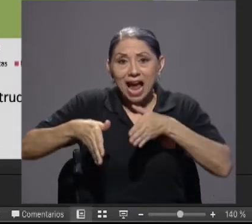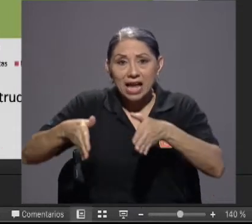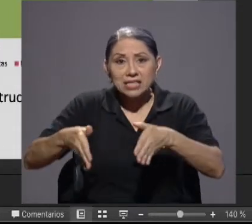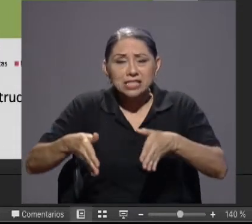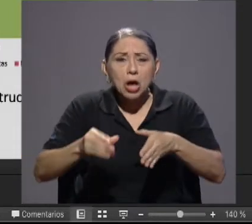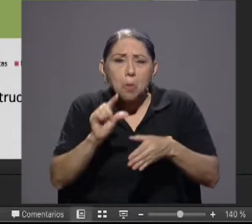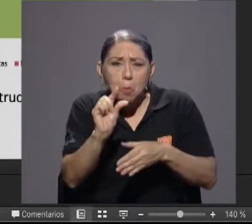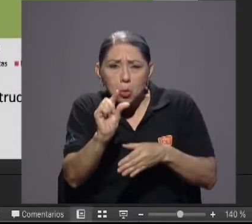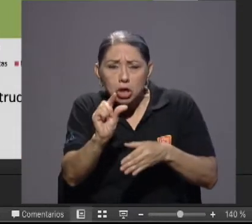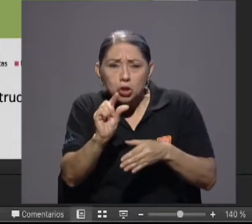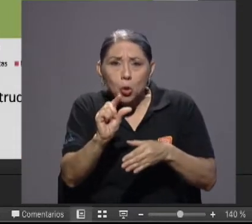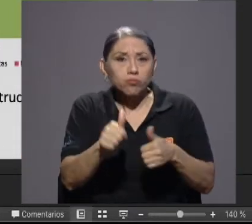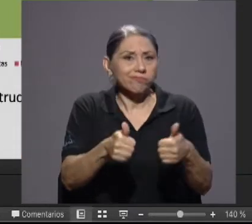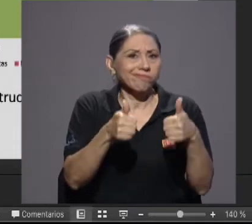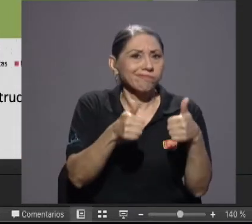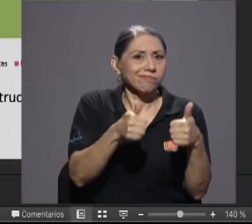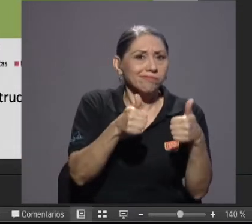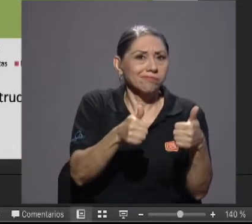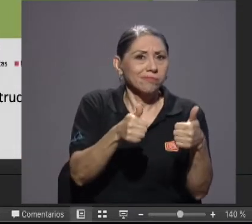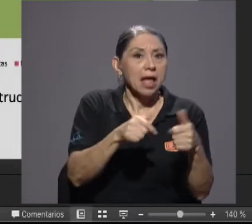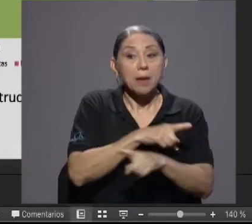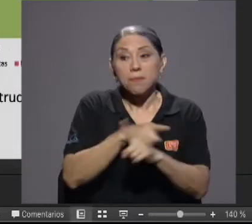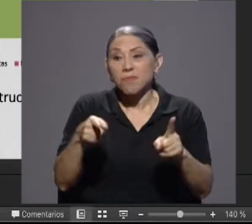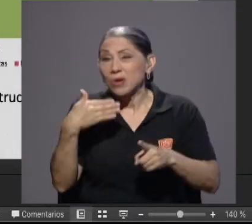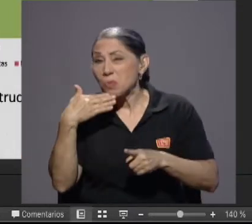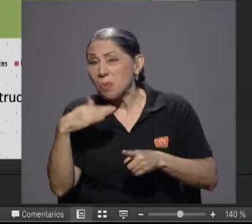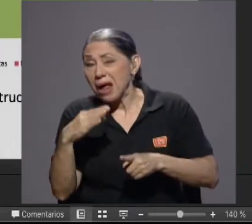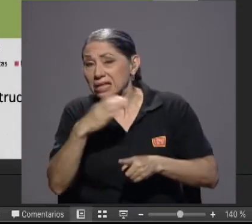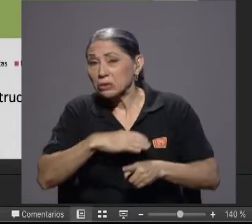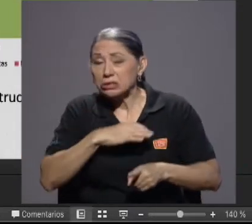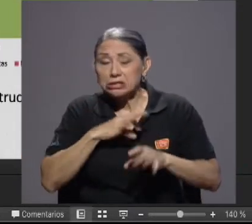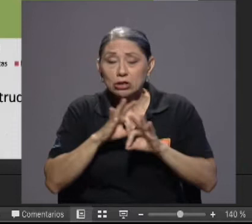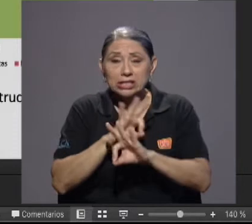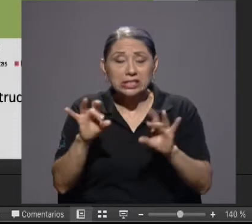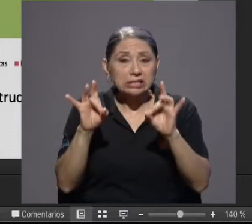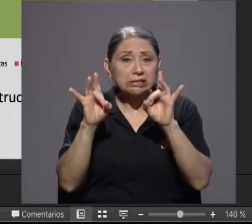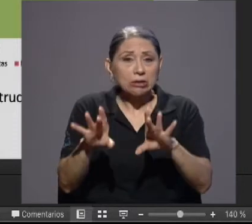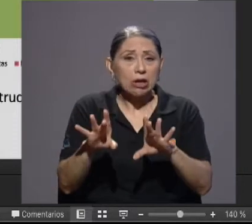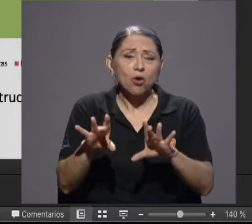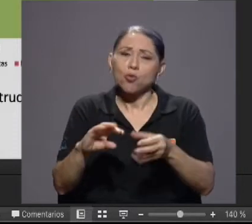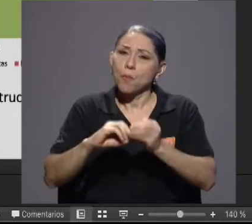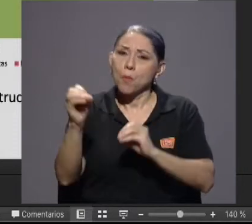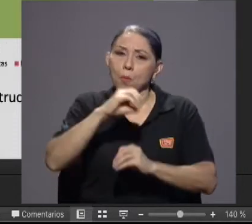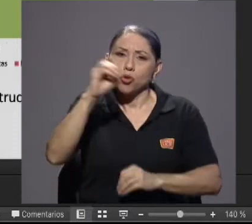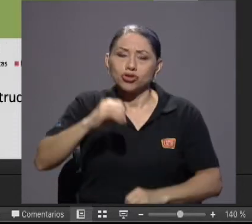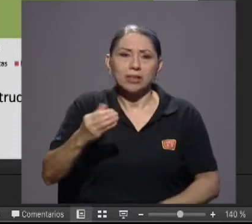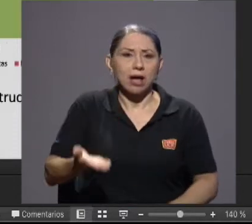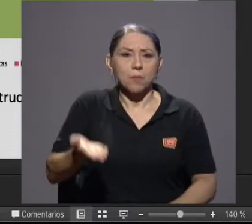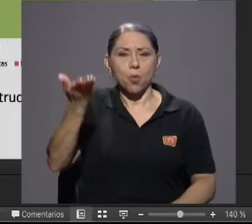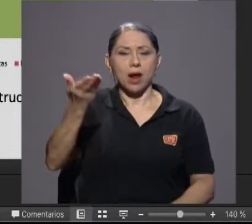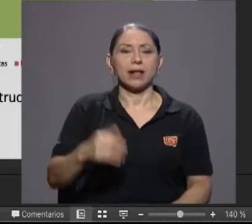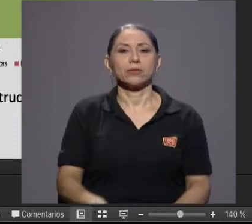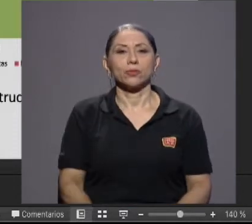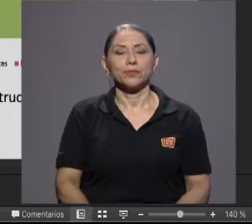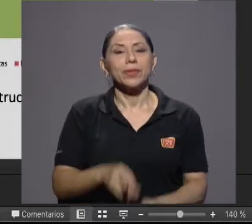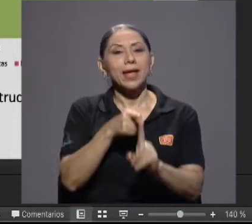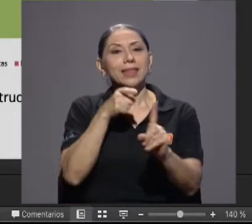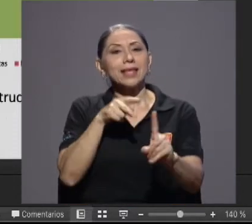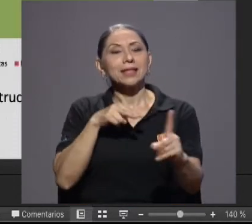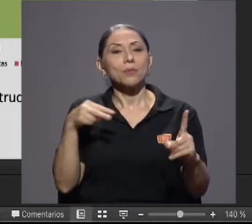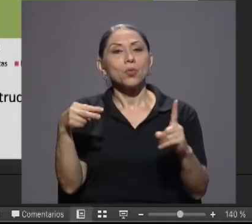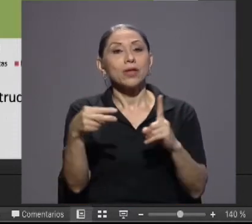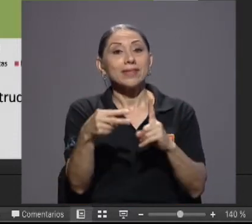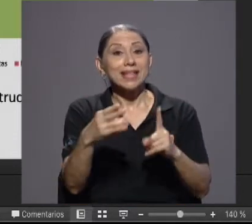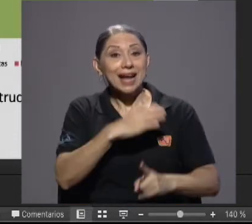condiciones, mientras que un porcentaje muy alto está en condiciones muy deficientes. Sin embargo, desde el punto de vista de la calidad de esa